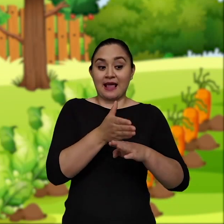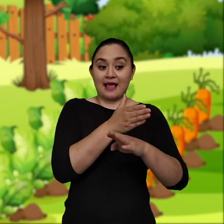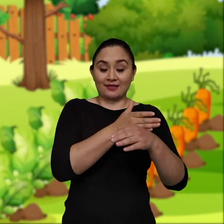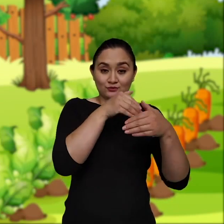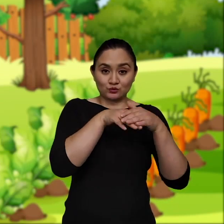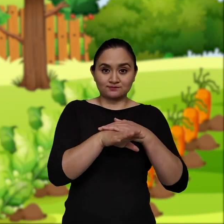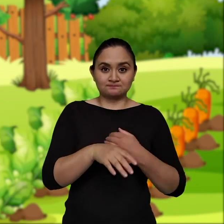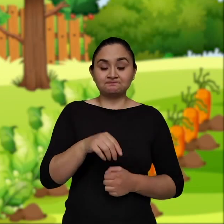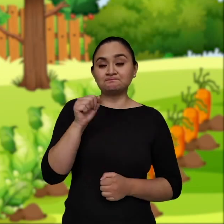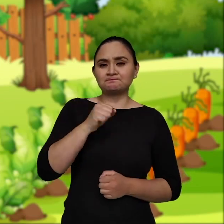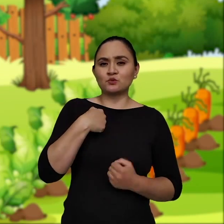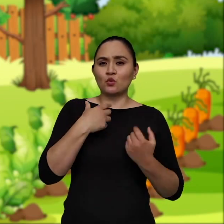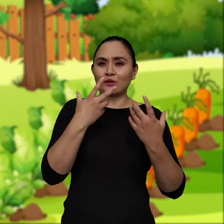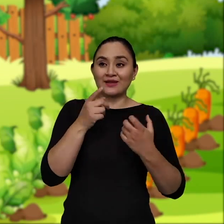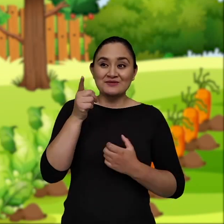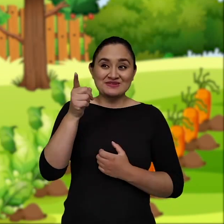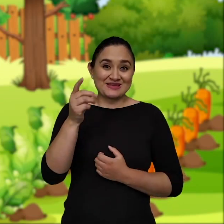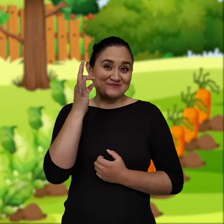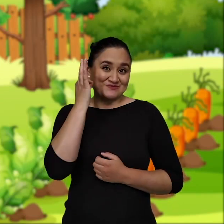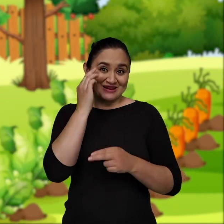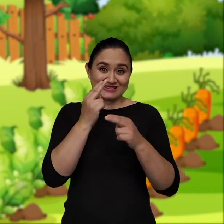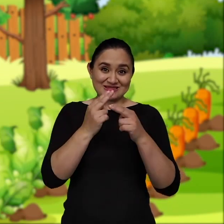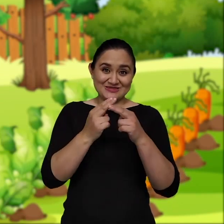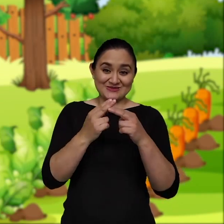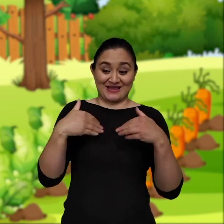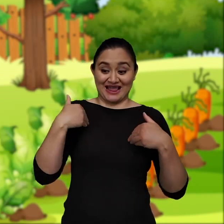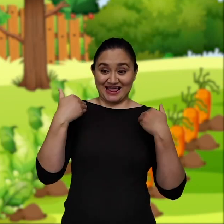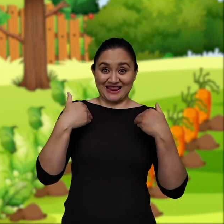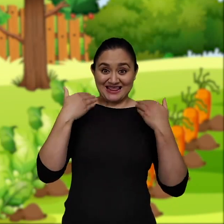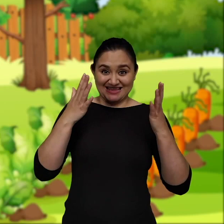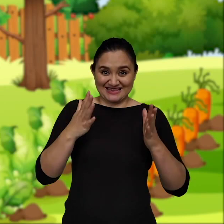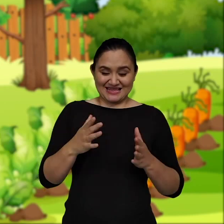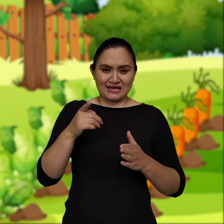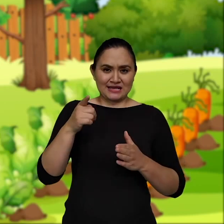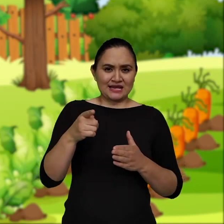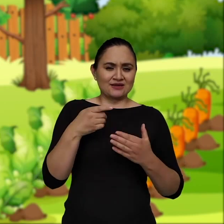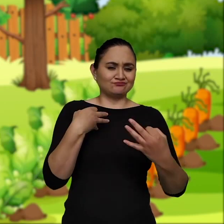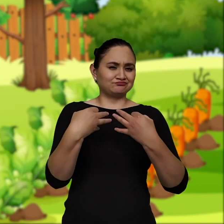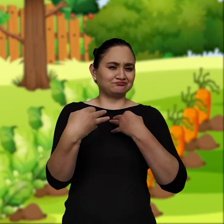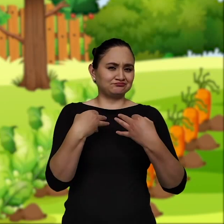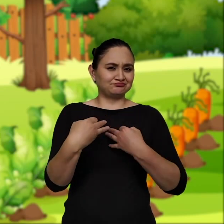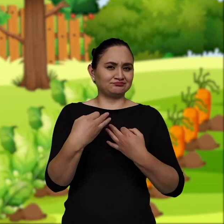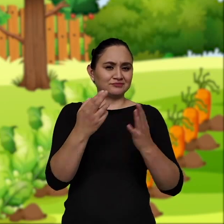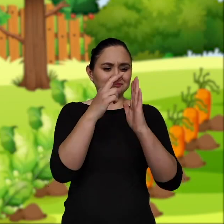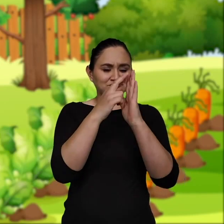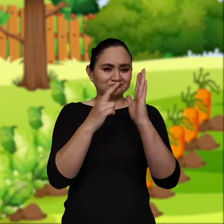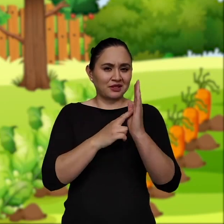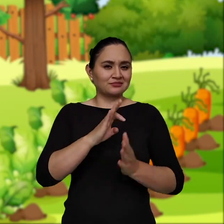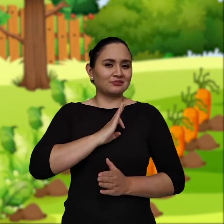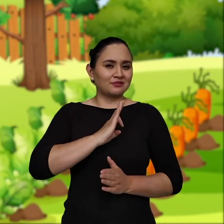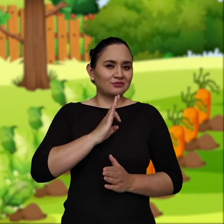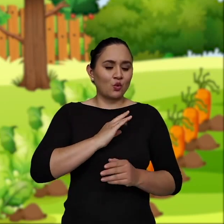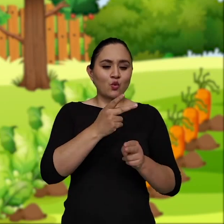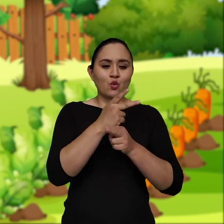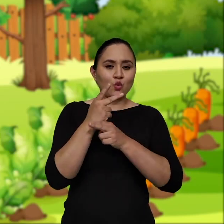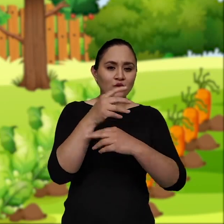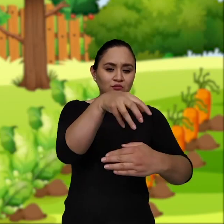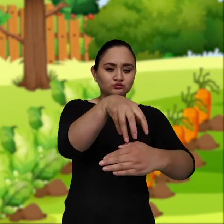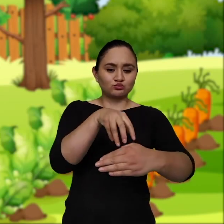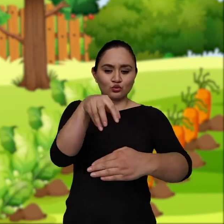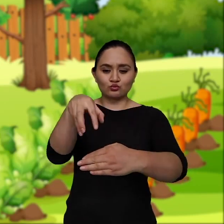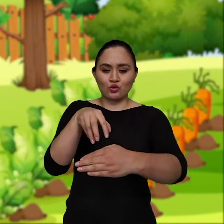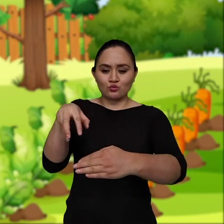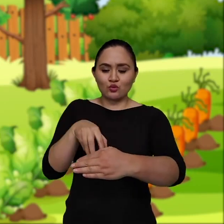sí! Yo quiero que Alegría nos explique cuál es la regla y técnicas de los cuidados de la cosecha y